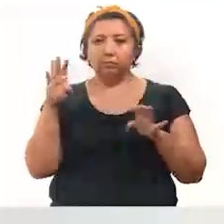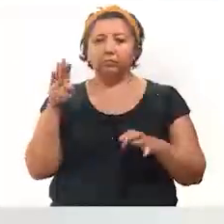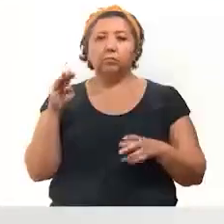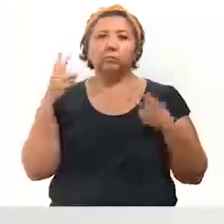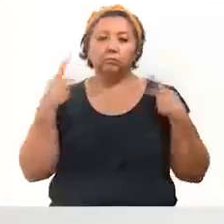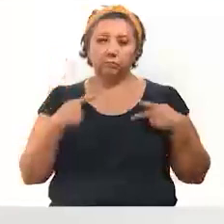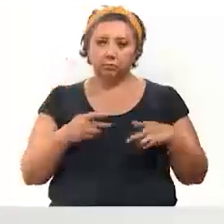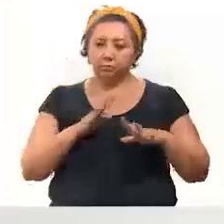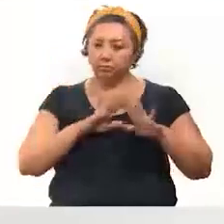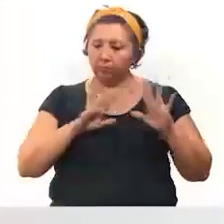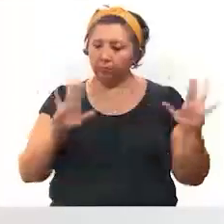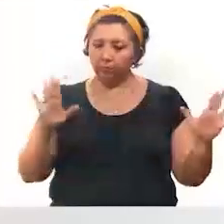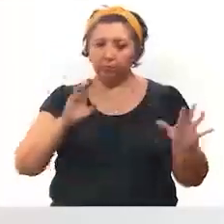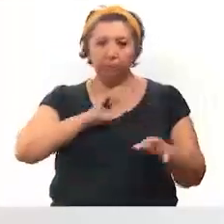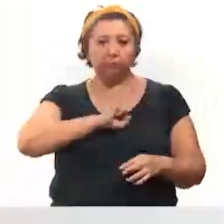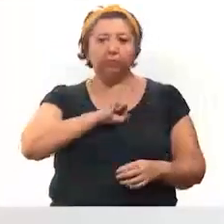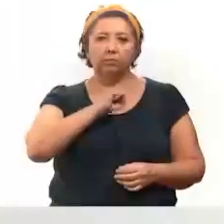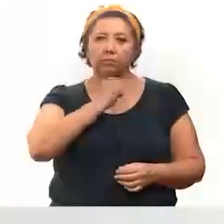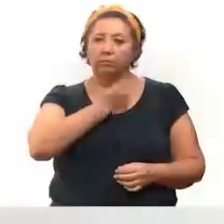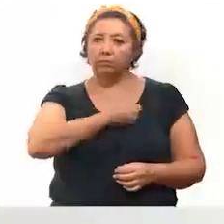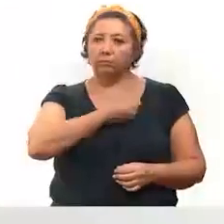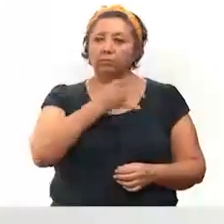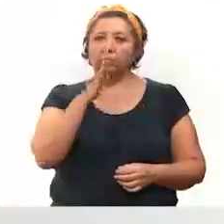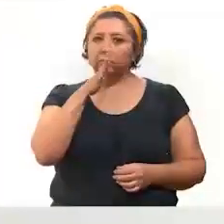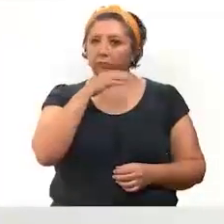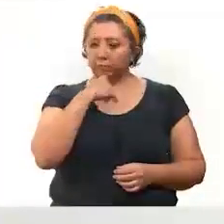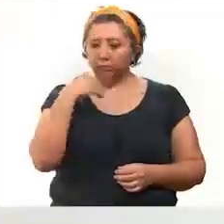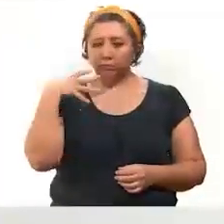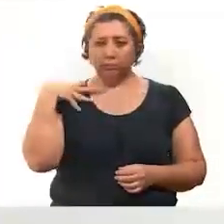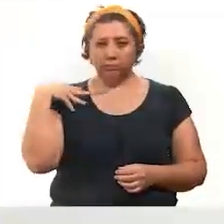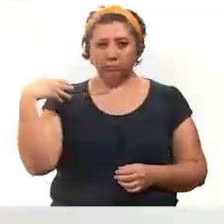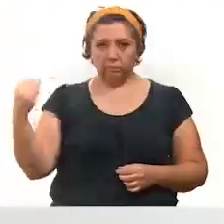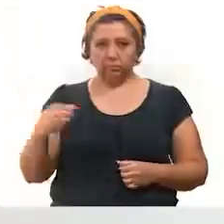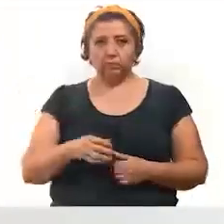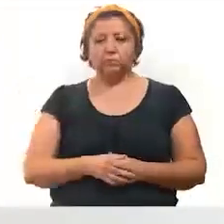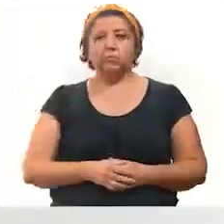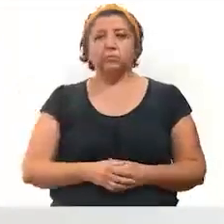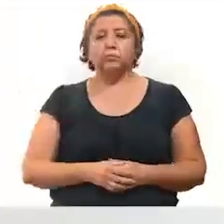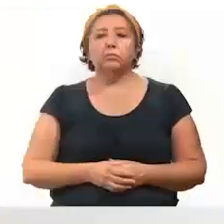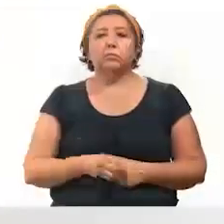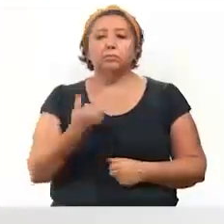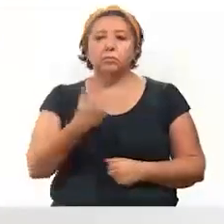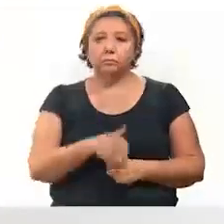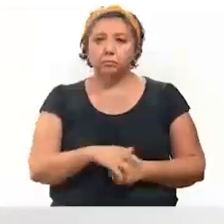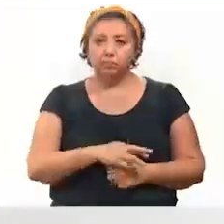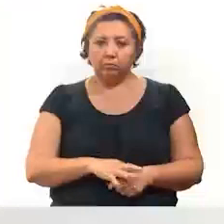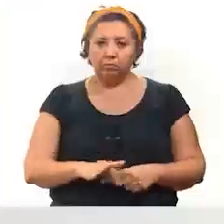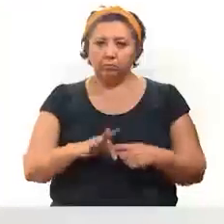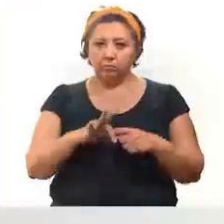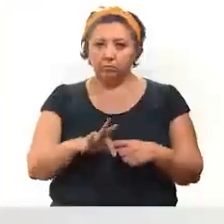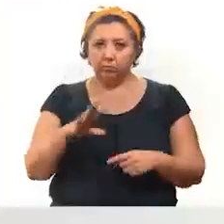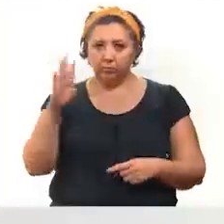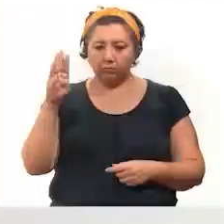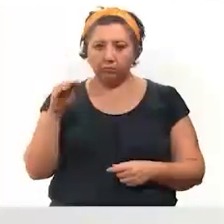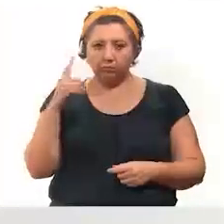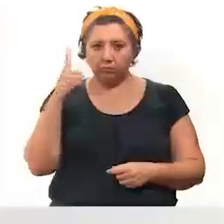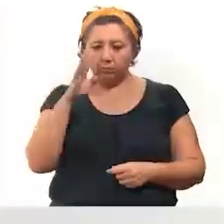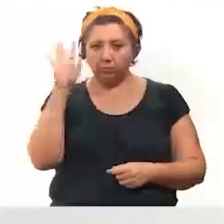70.890 pacientes ya se recuperaron, no presentan síntomas ni pueden contagiar. Esta cifra representa